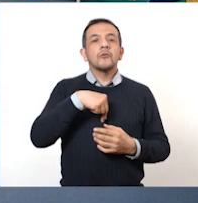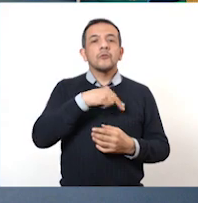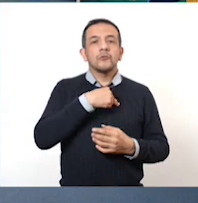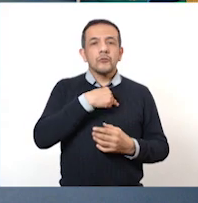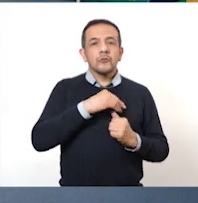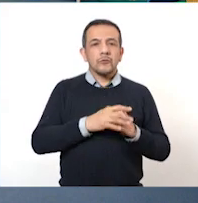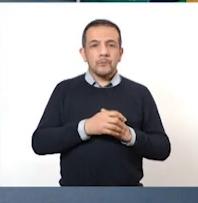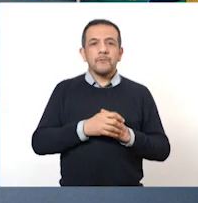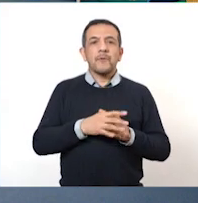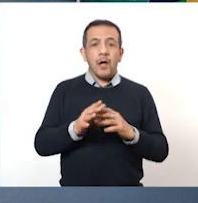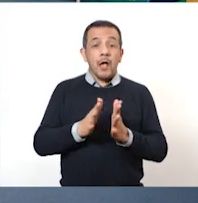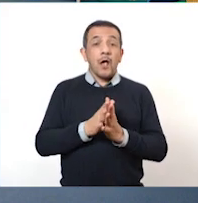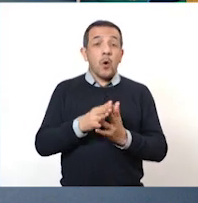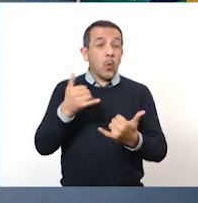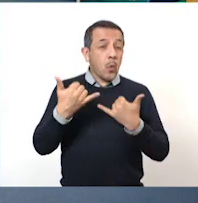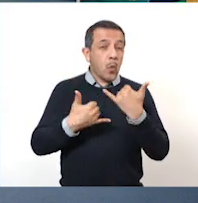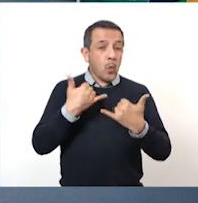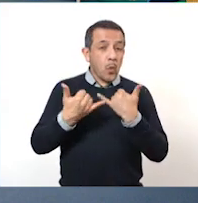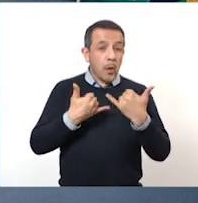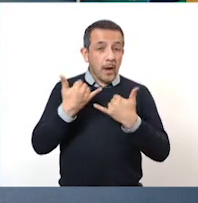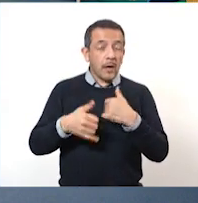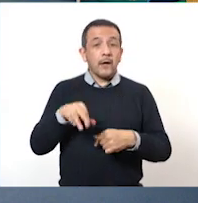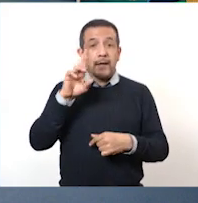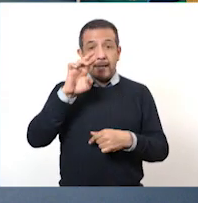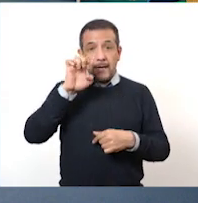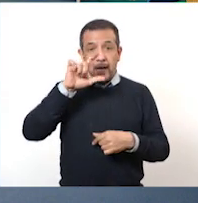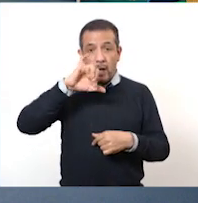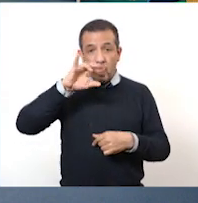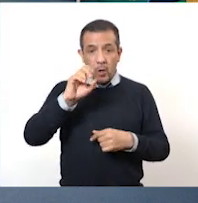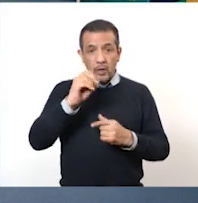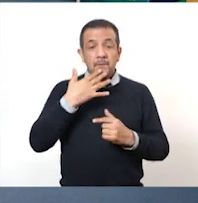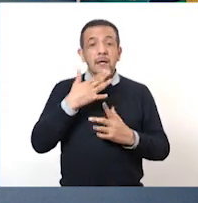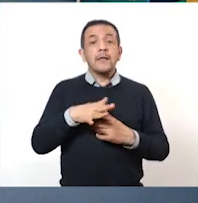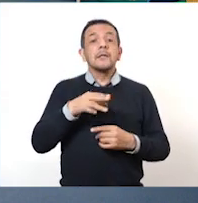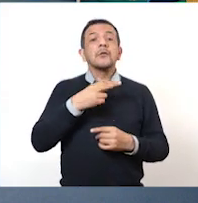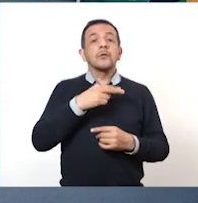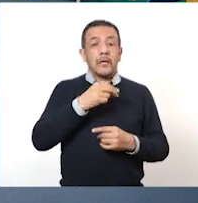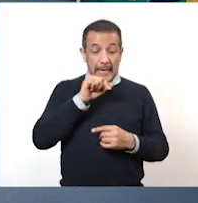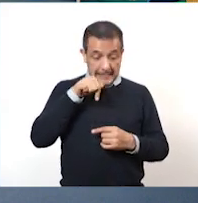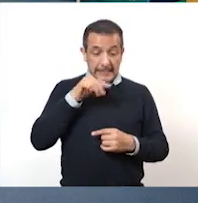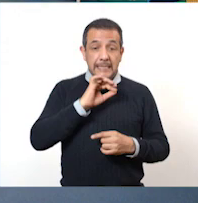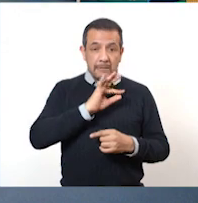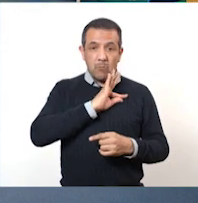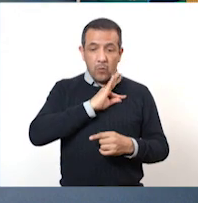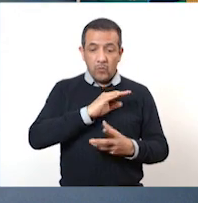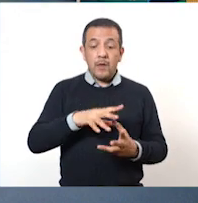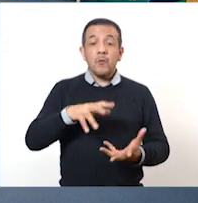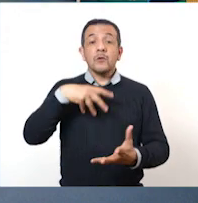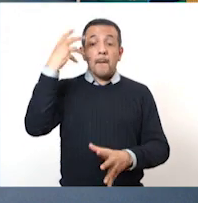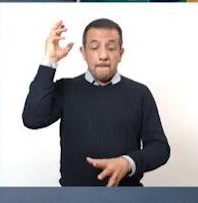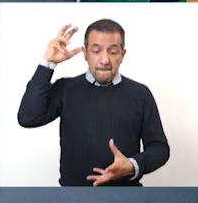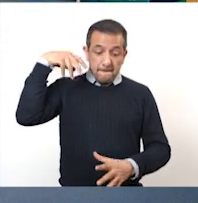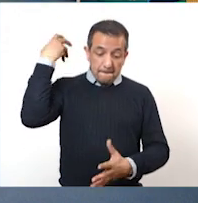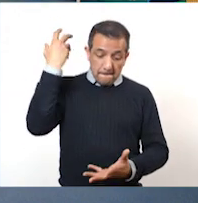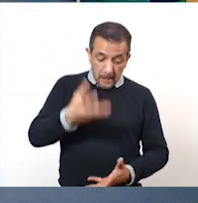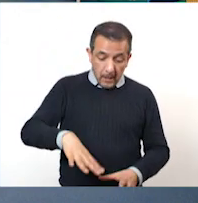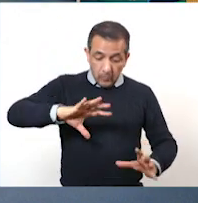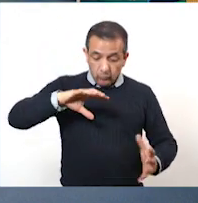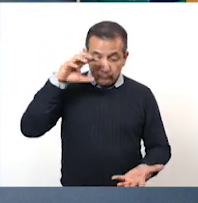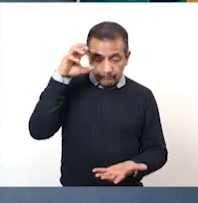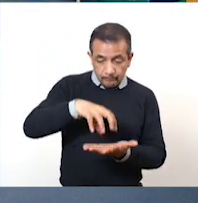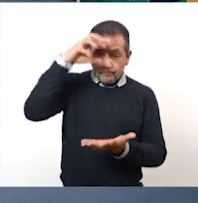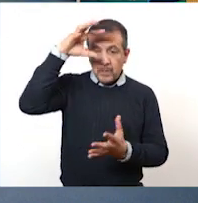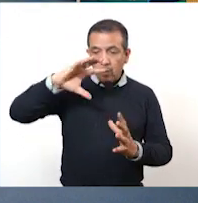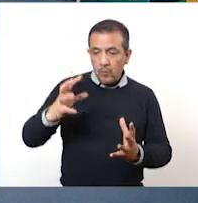llama El Reloj. ¿Te parece? Muy bien. La actividad consiste aquí, ¿qué creen? Si se va a botar la pelota. Y entonces va a botar una vez,